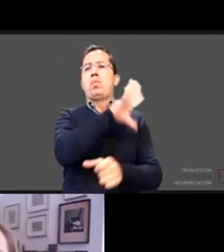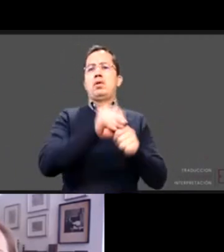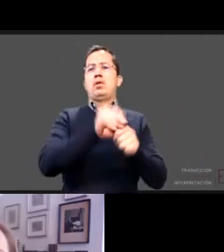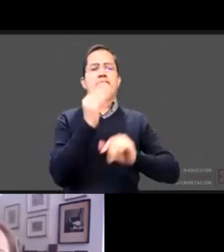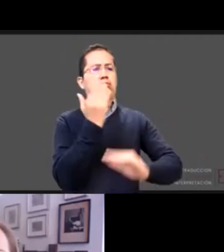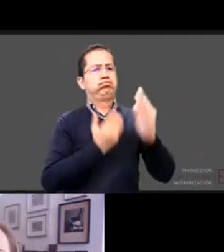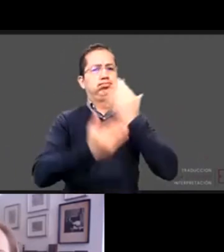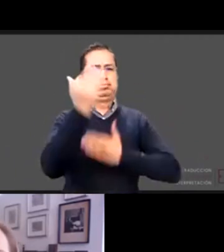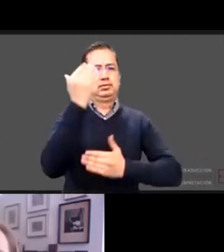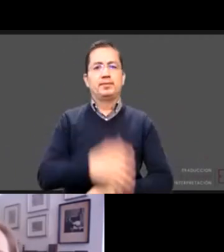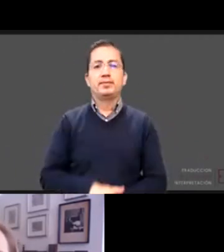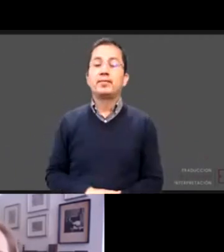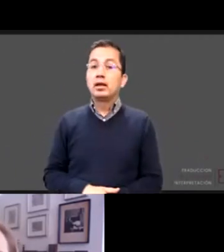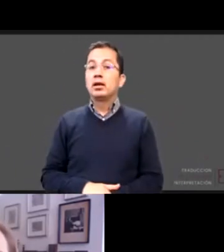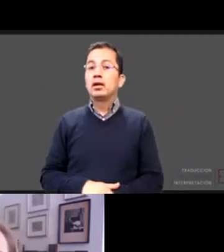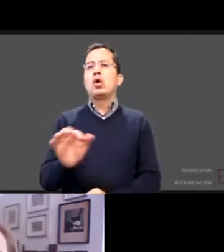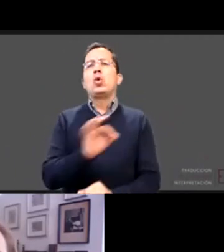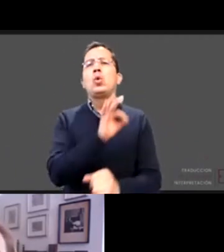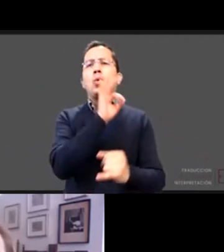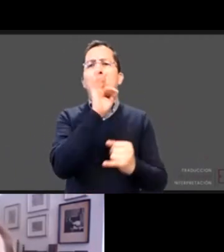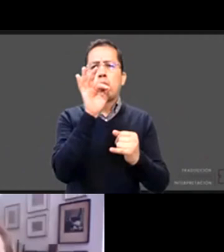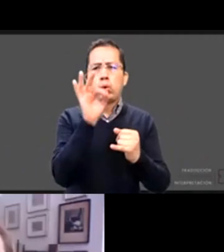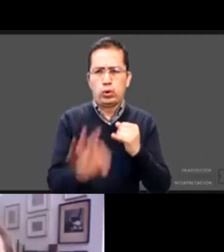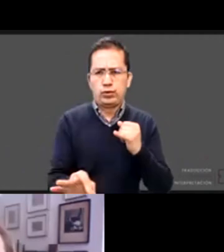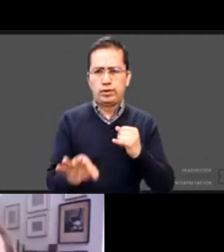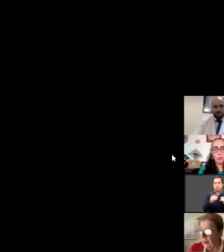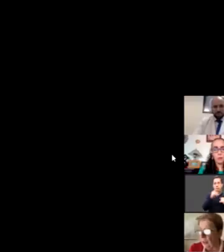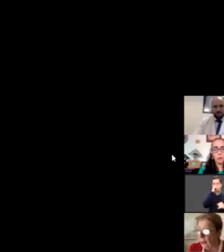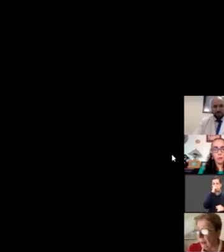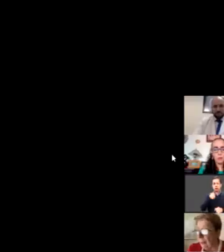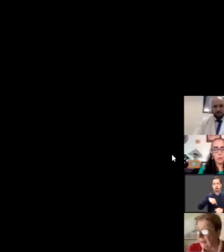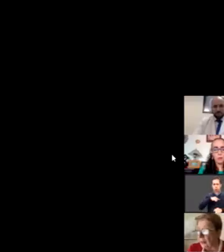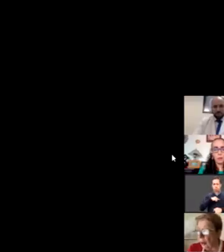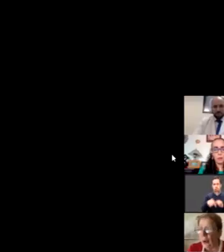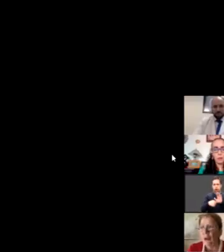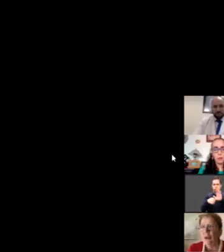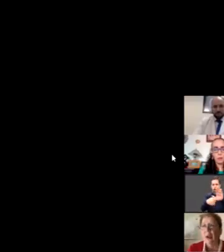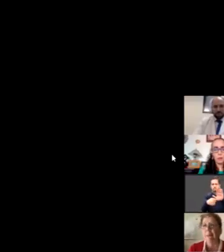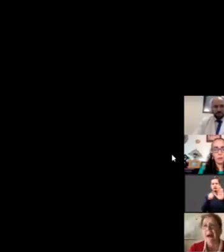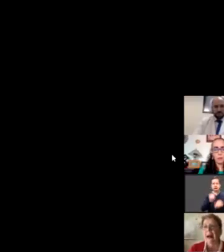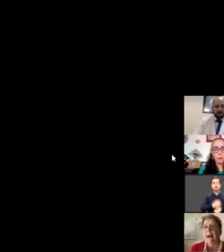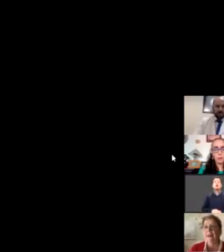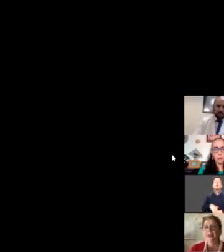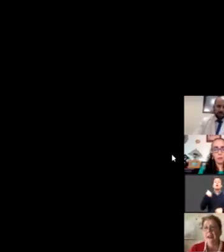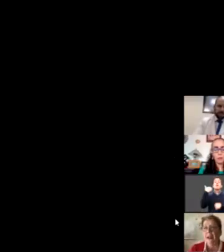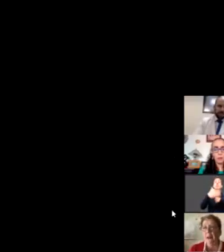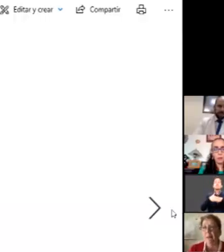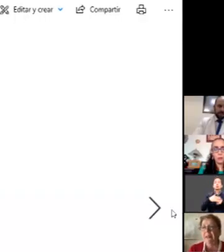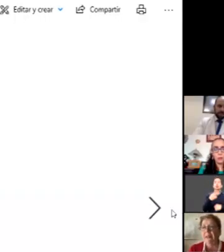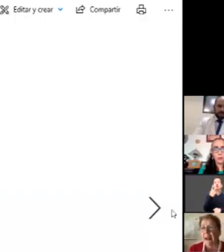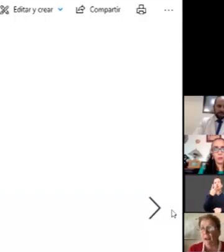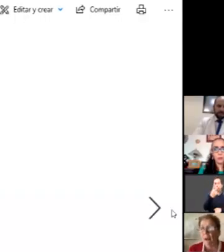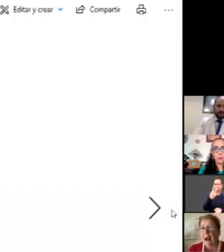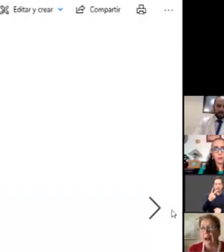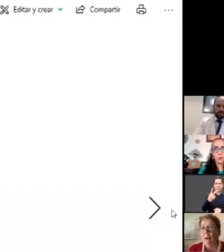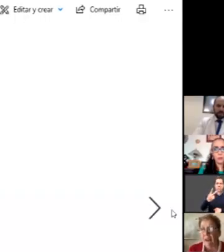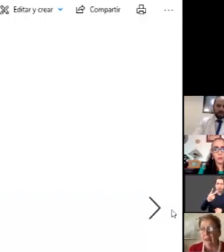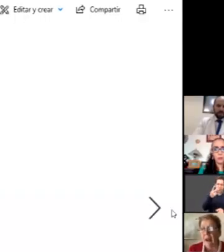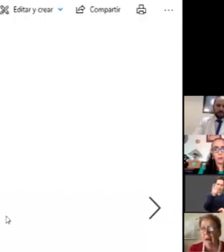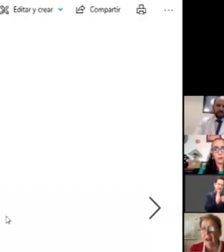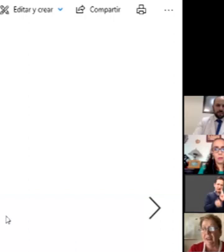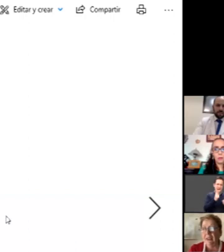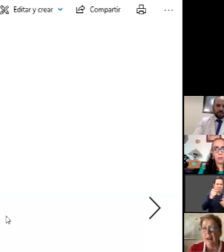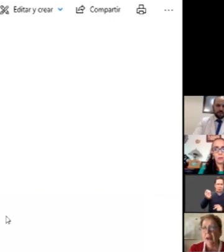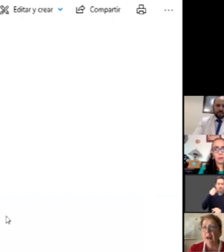vamos a poner en pantalla los dos próximos conversatorios para seguir invitando a la